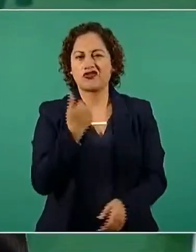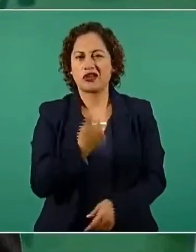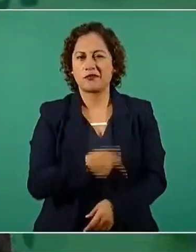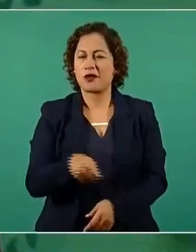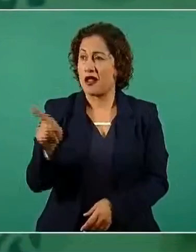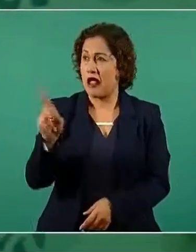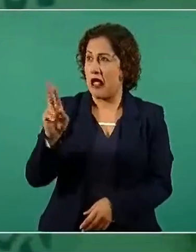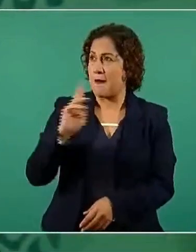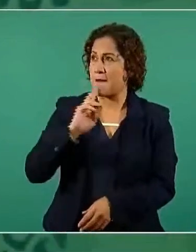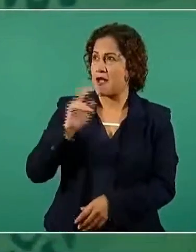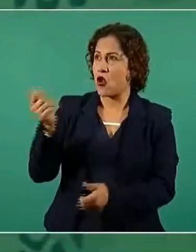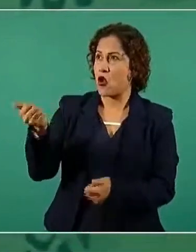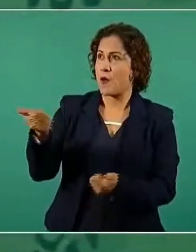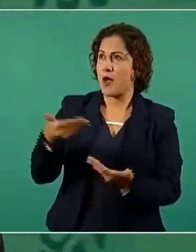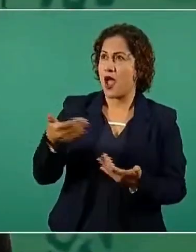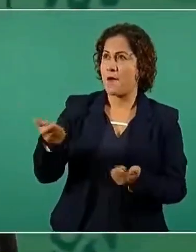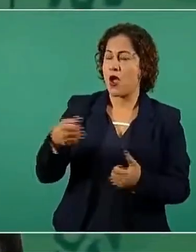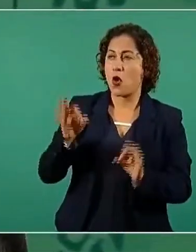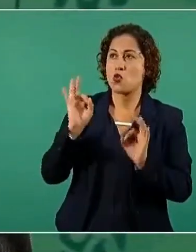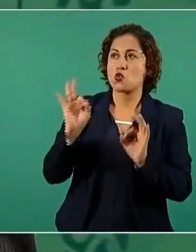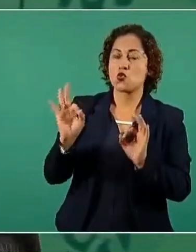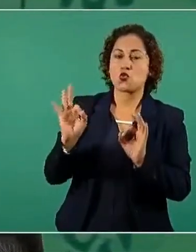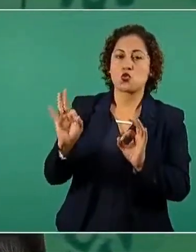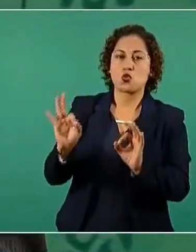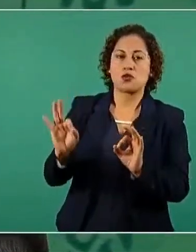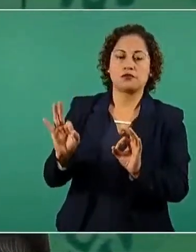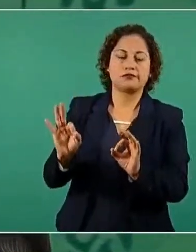no enterrarlo,